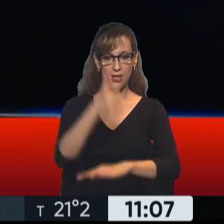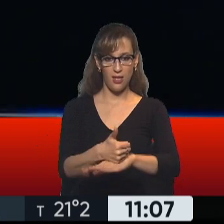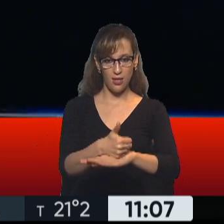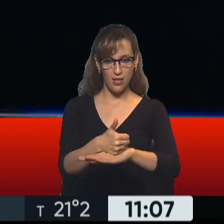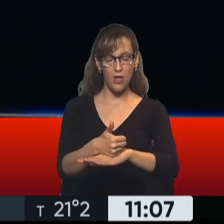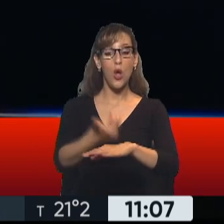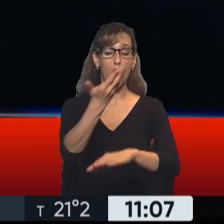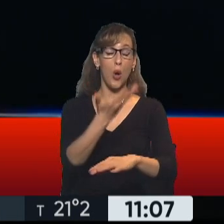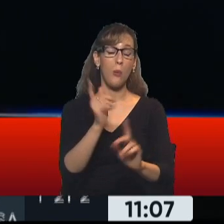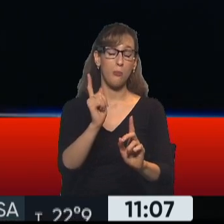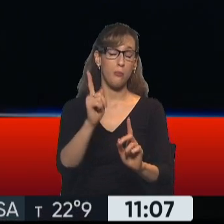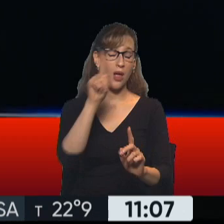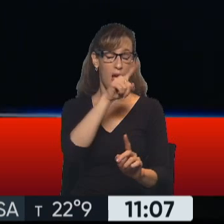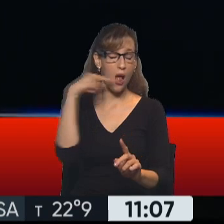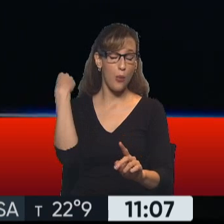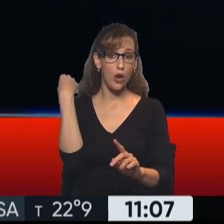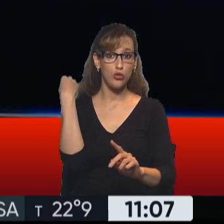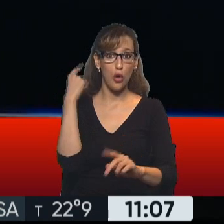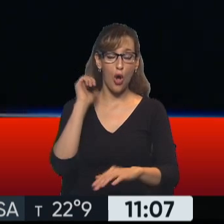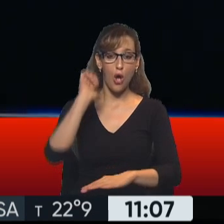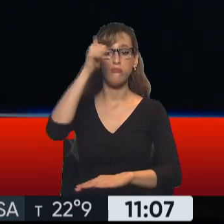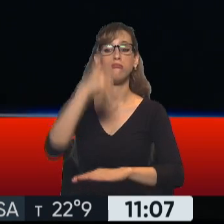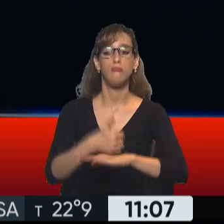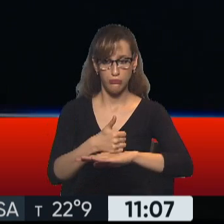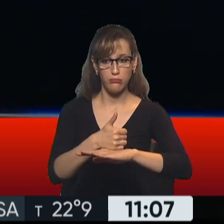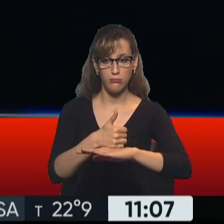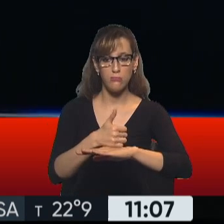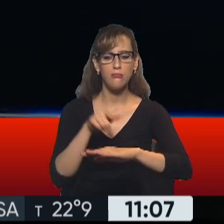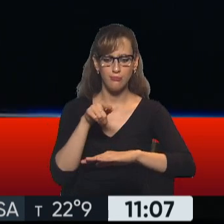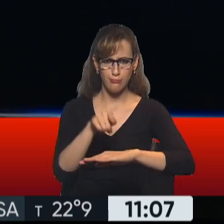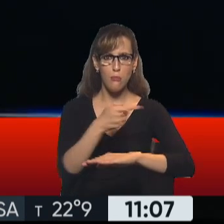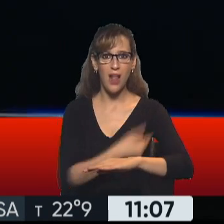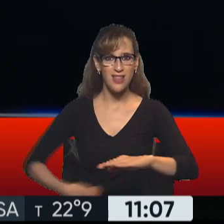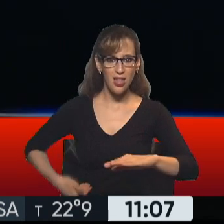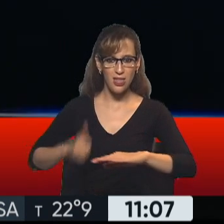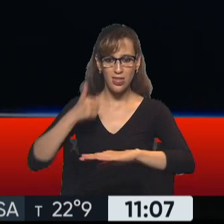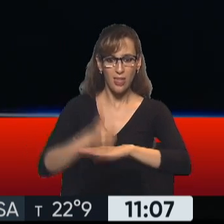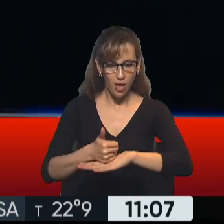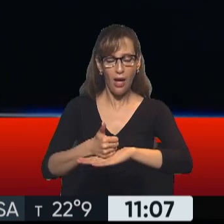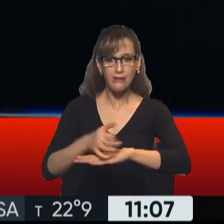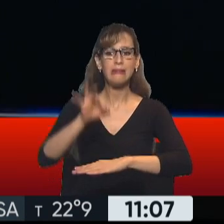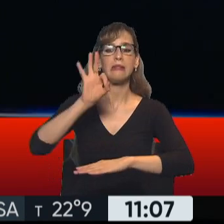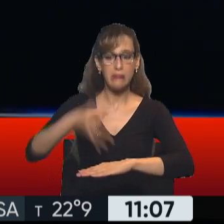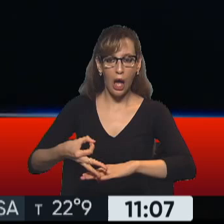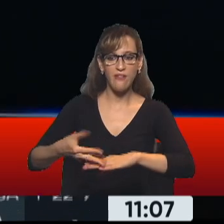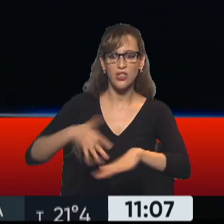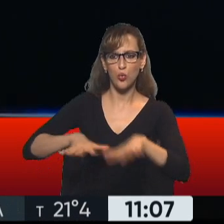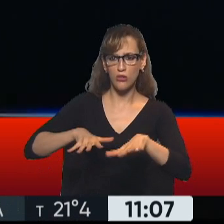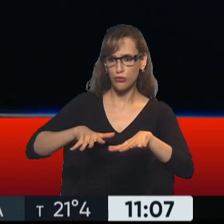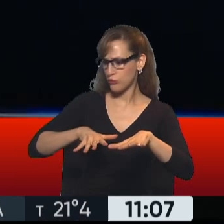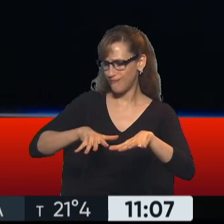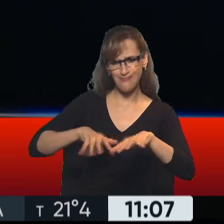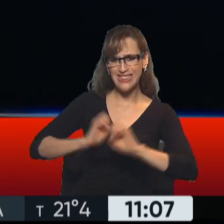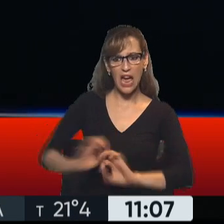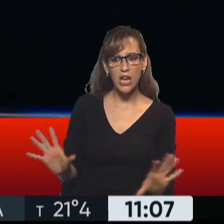el doctor Alberto Fernández, no solo acarreaba esta situación dramática de deuda, sino que al